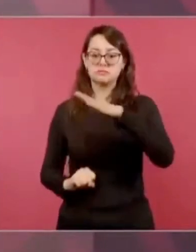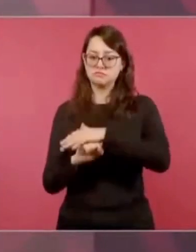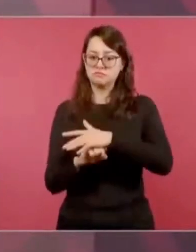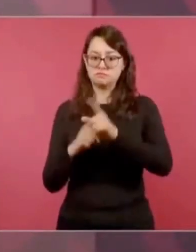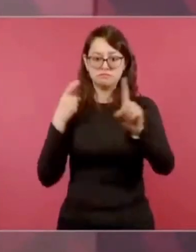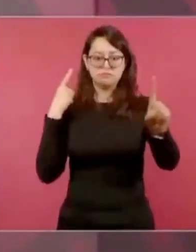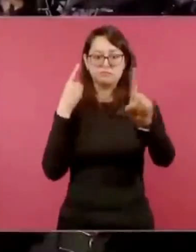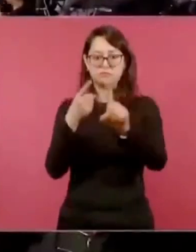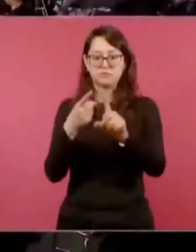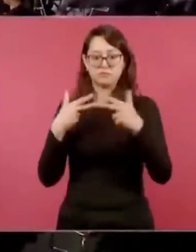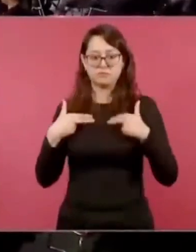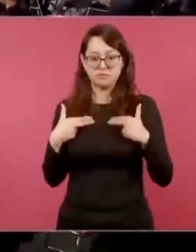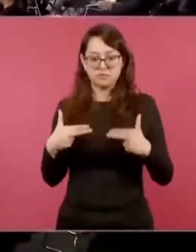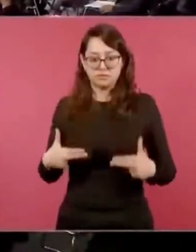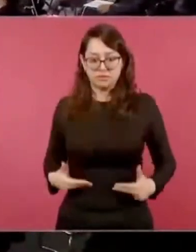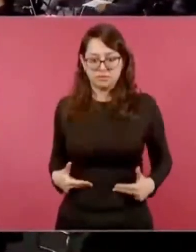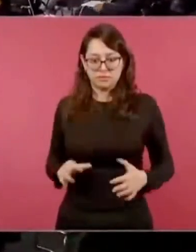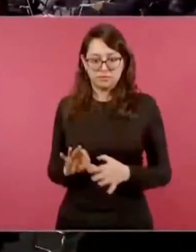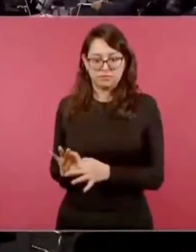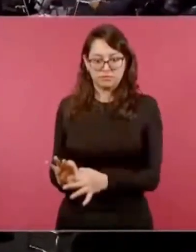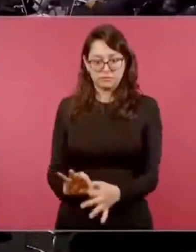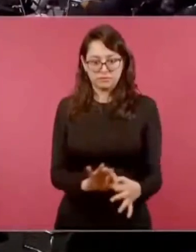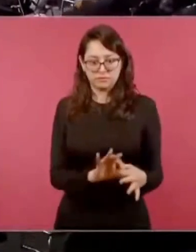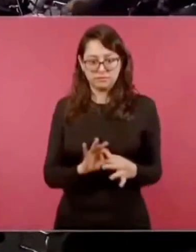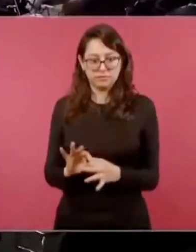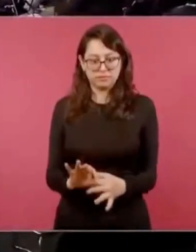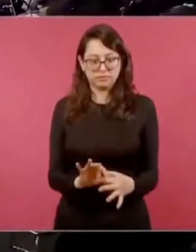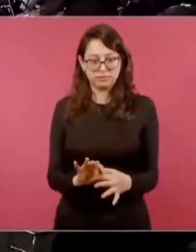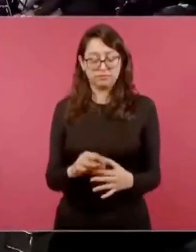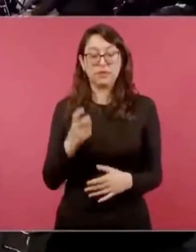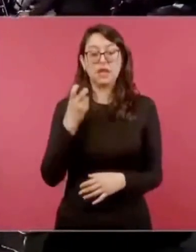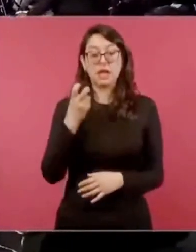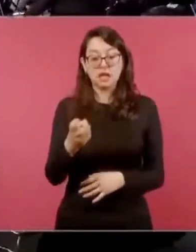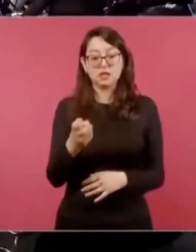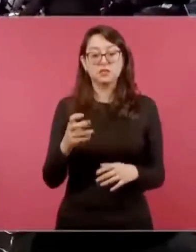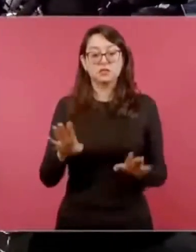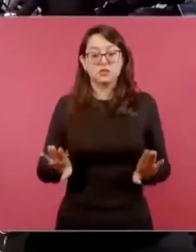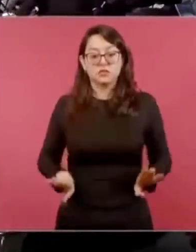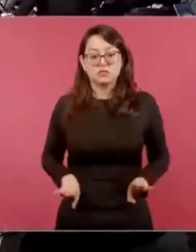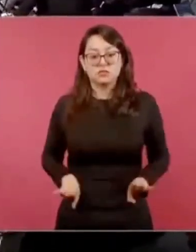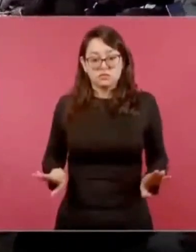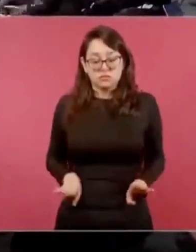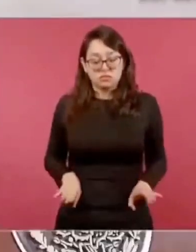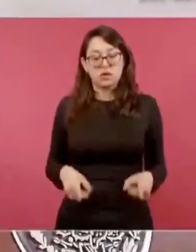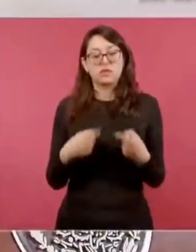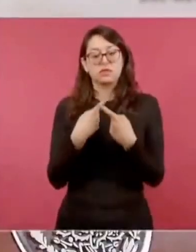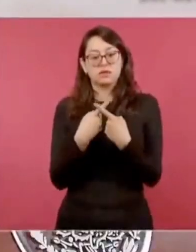humanismo y una forma distinta de entender el poder,